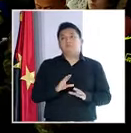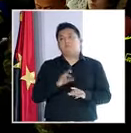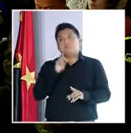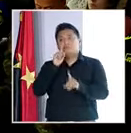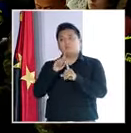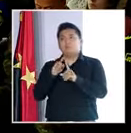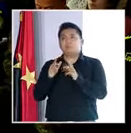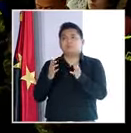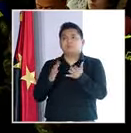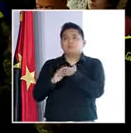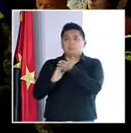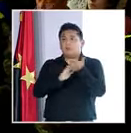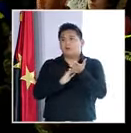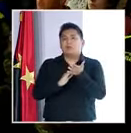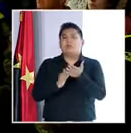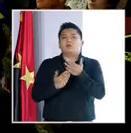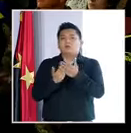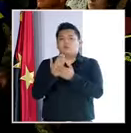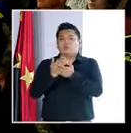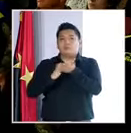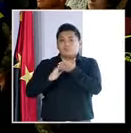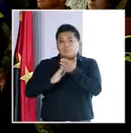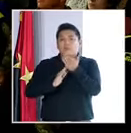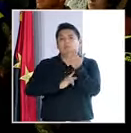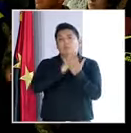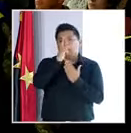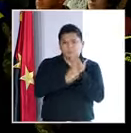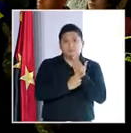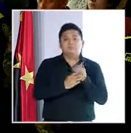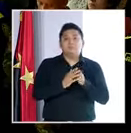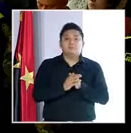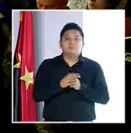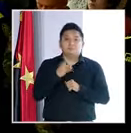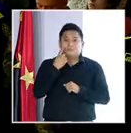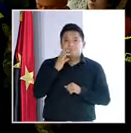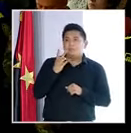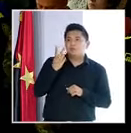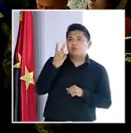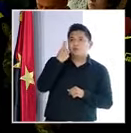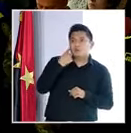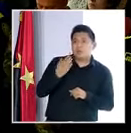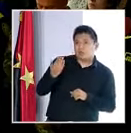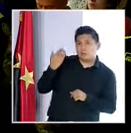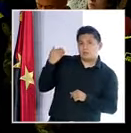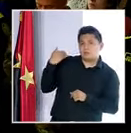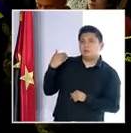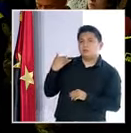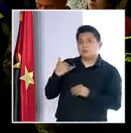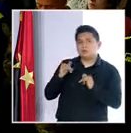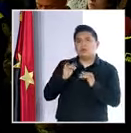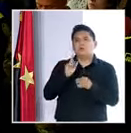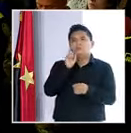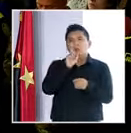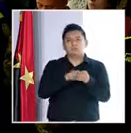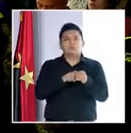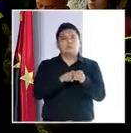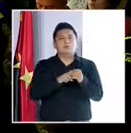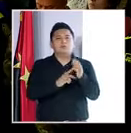logrado desempantanar el reinicio de las obras. Hace tal vez unos 2 días se suscribieron los